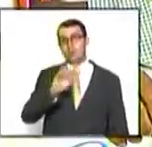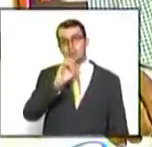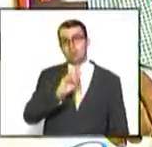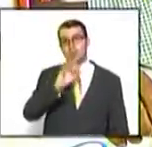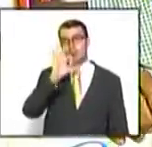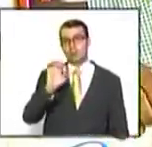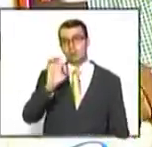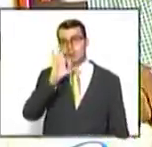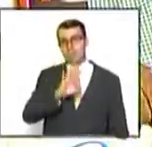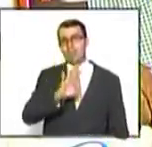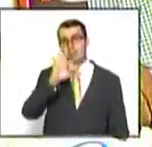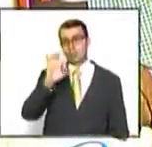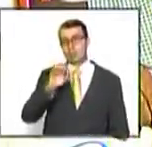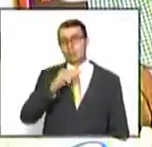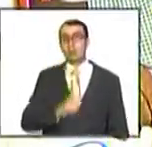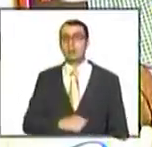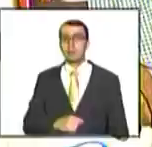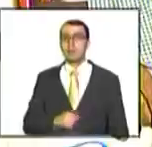321-642-0838,